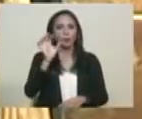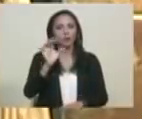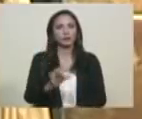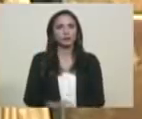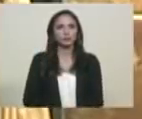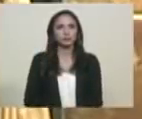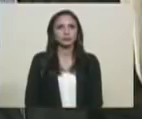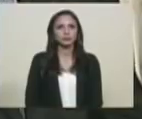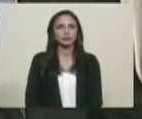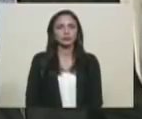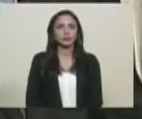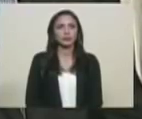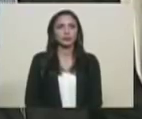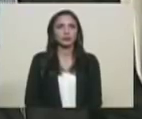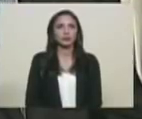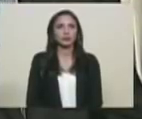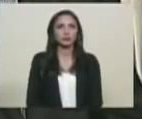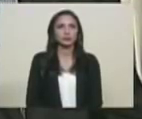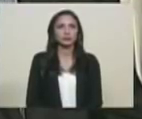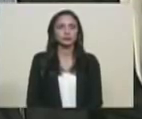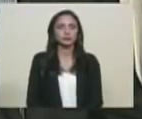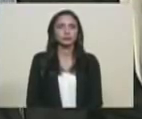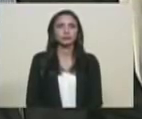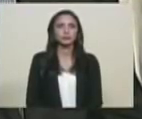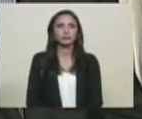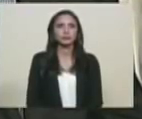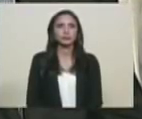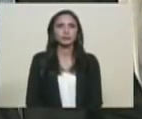país. Bueno, compatriota,